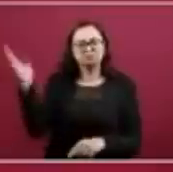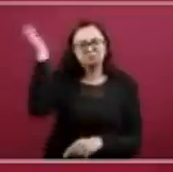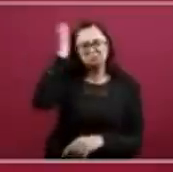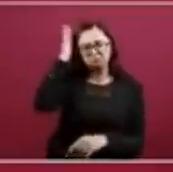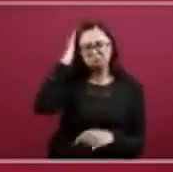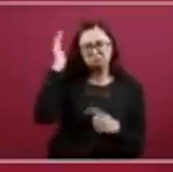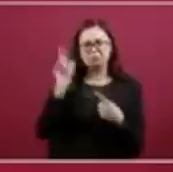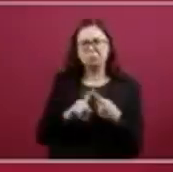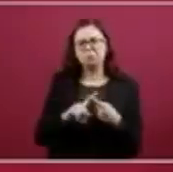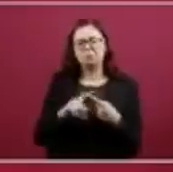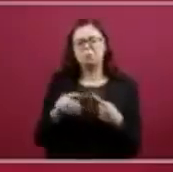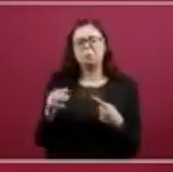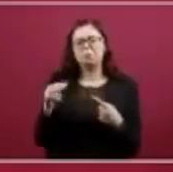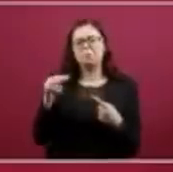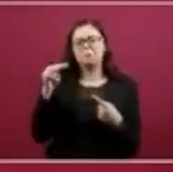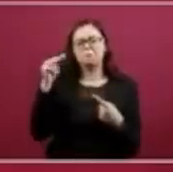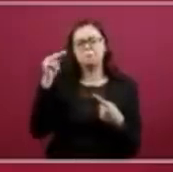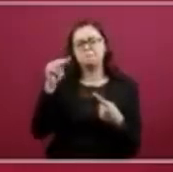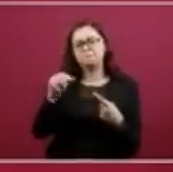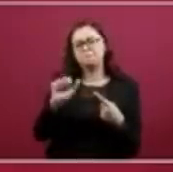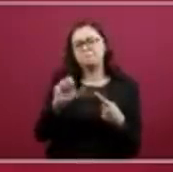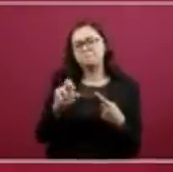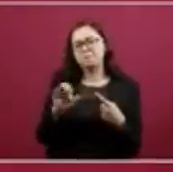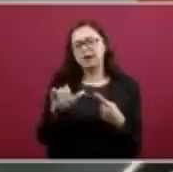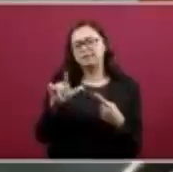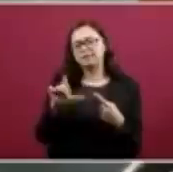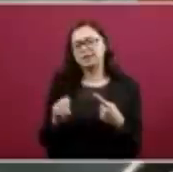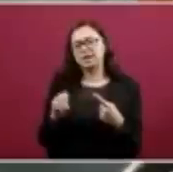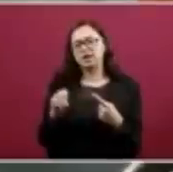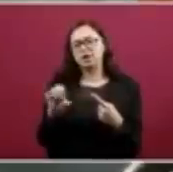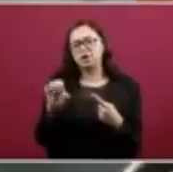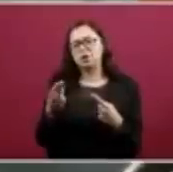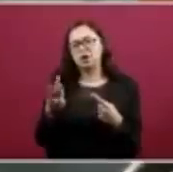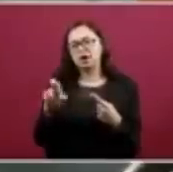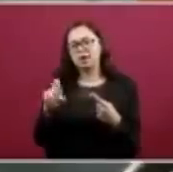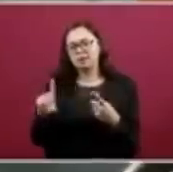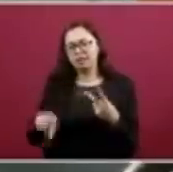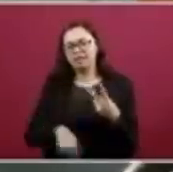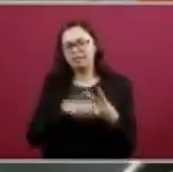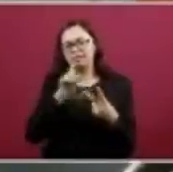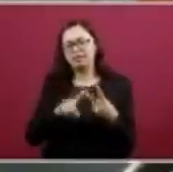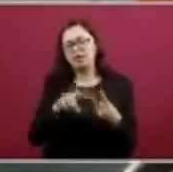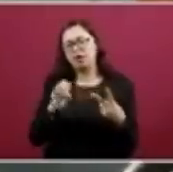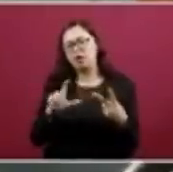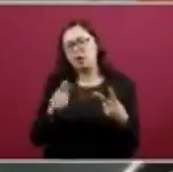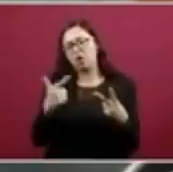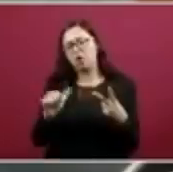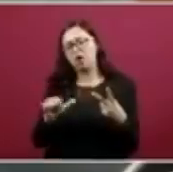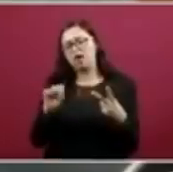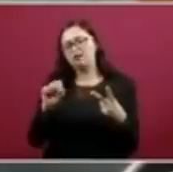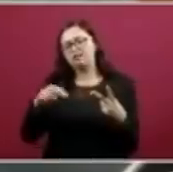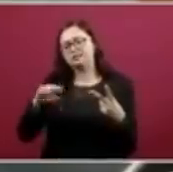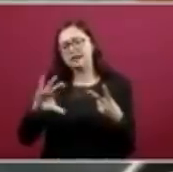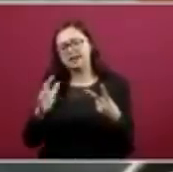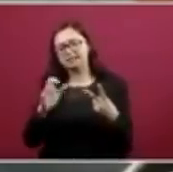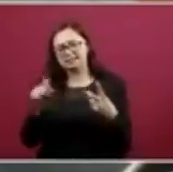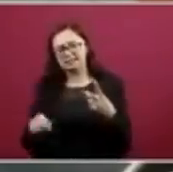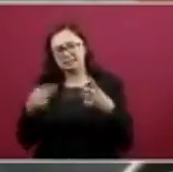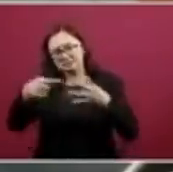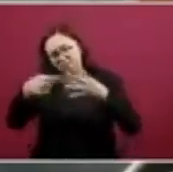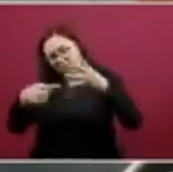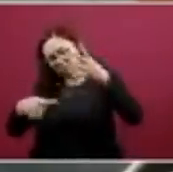de Olga Sánchez Cordero. ¿Usted también hace estas evaluaciones a sus secretarios, a sus secretarios de Estado, y a la